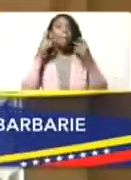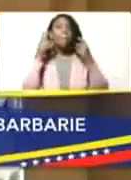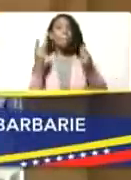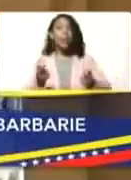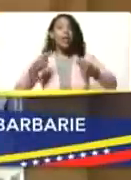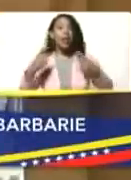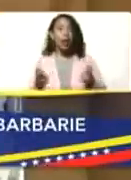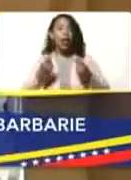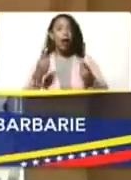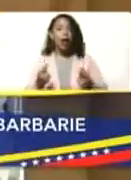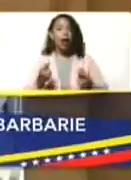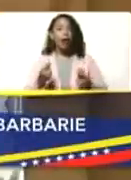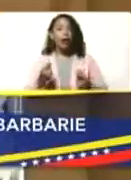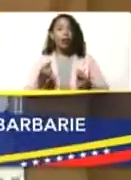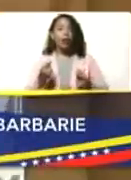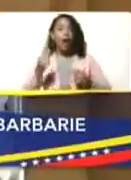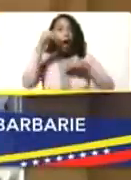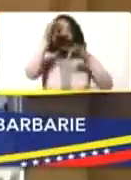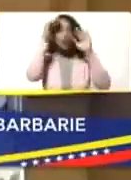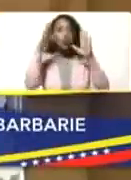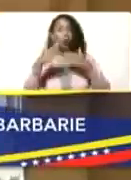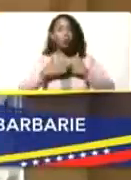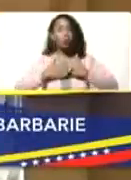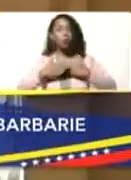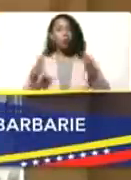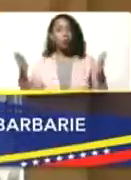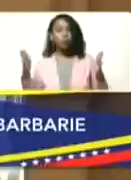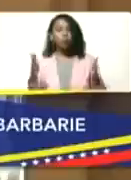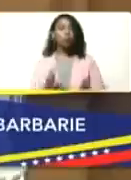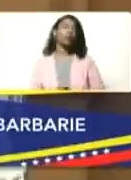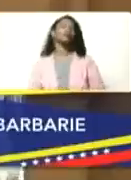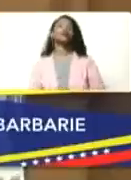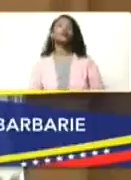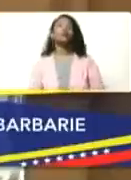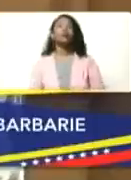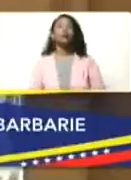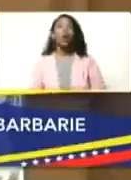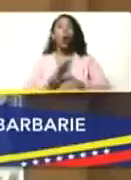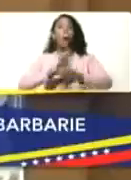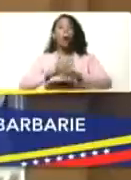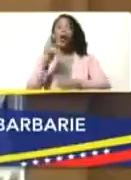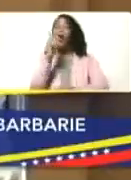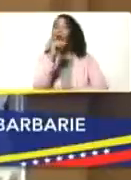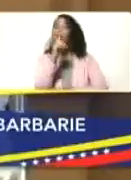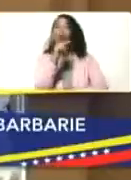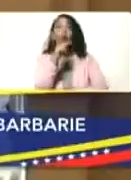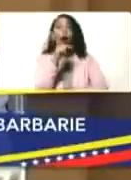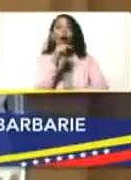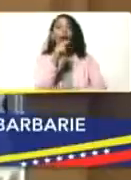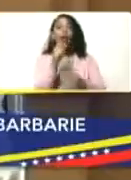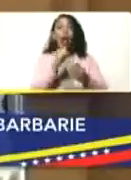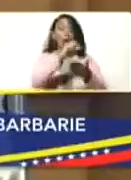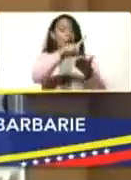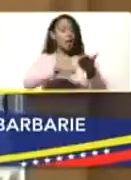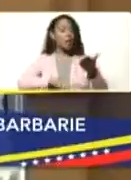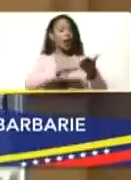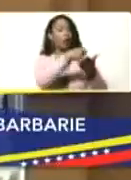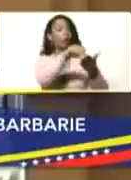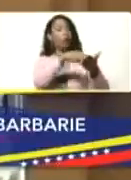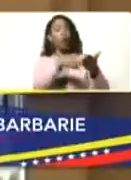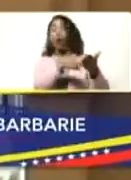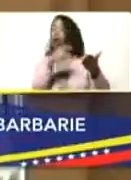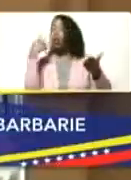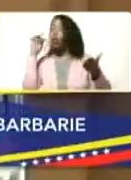dialogantes, seductores, abiertos, amplios, porque no tenemos ninguna receta sobre la cual